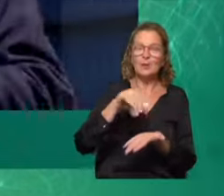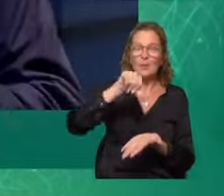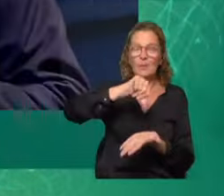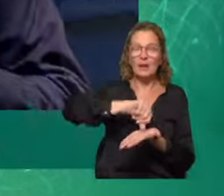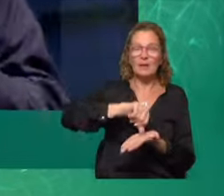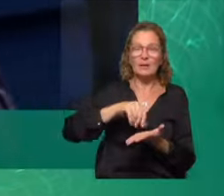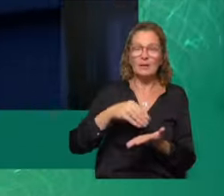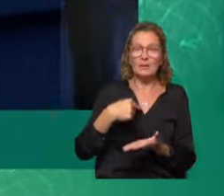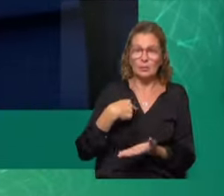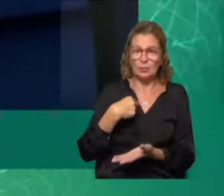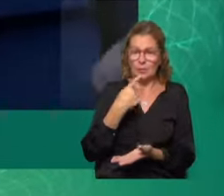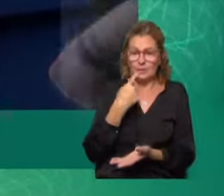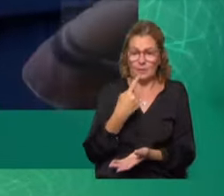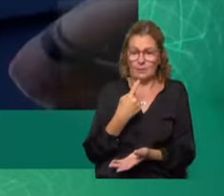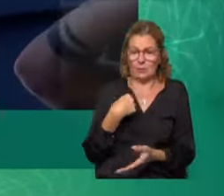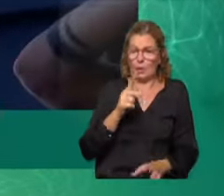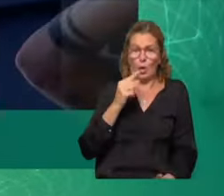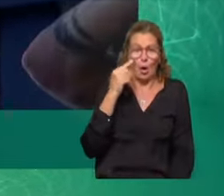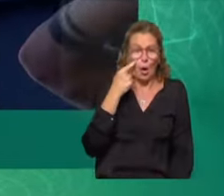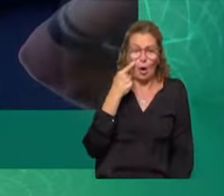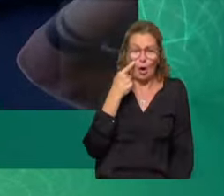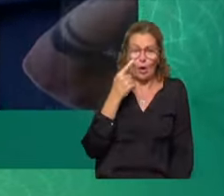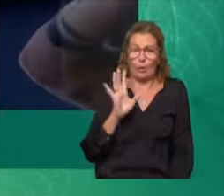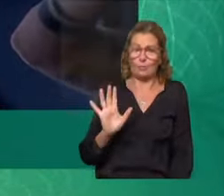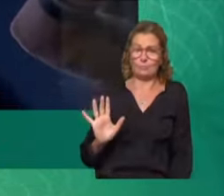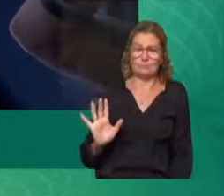que confieso que no conozco.